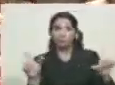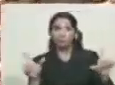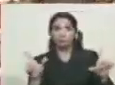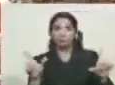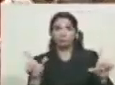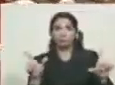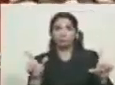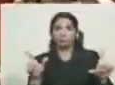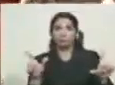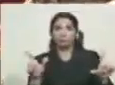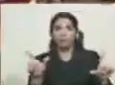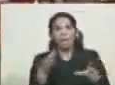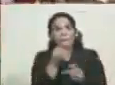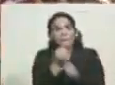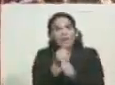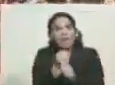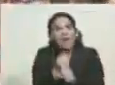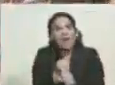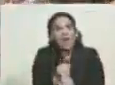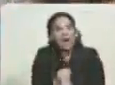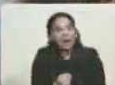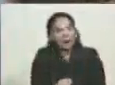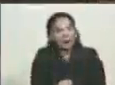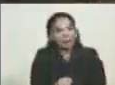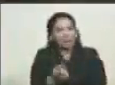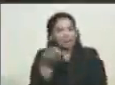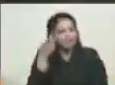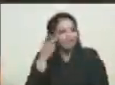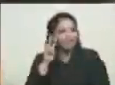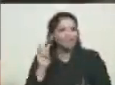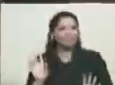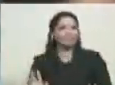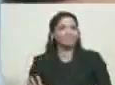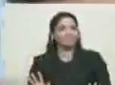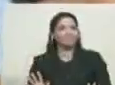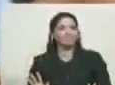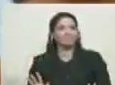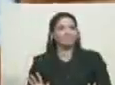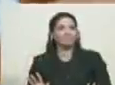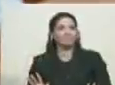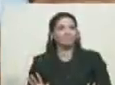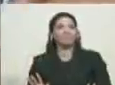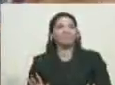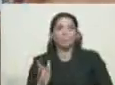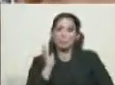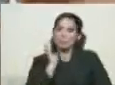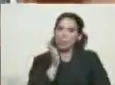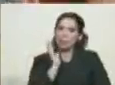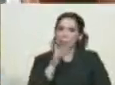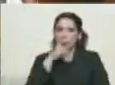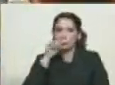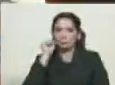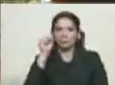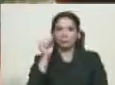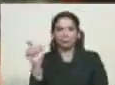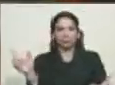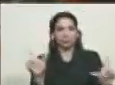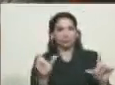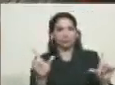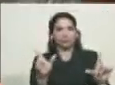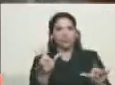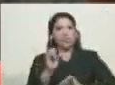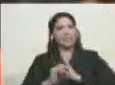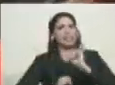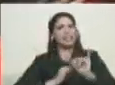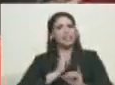estaban esperando. ¡Qué casualidad! Que los eventos del compañero Nicolás hacía tiempo que no los cubrían los medios